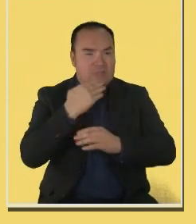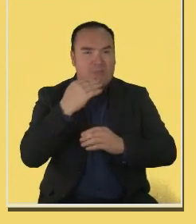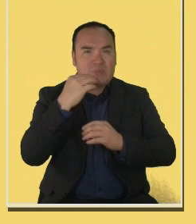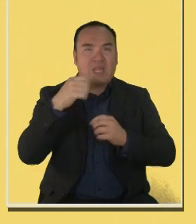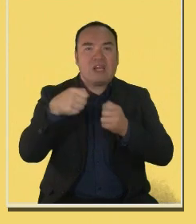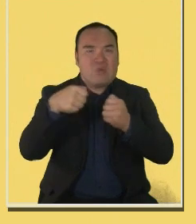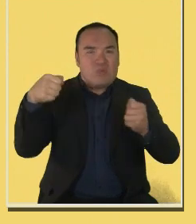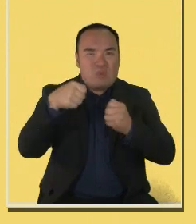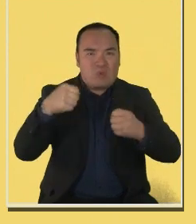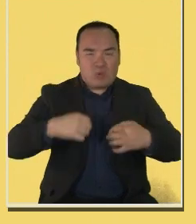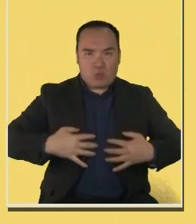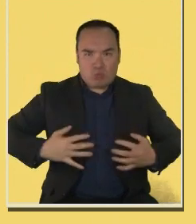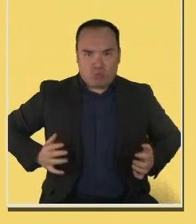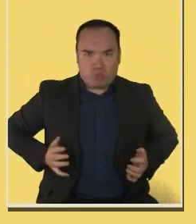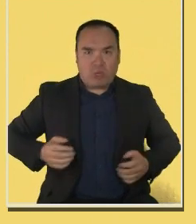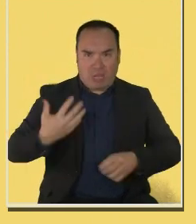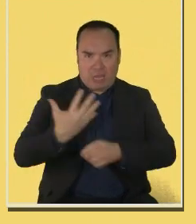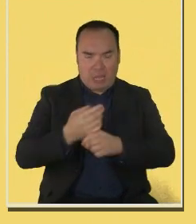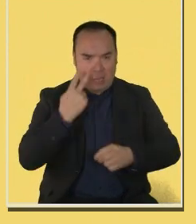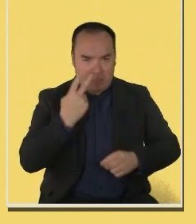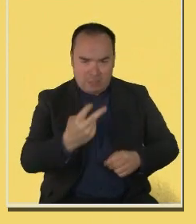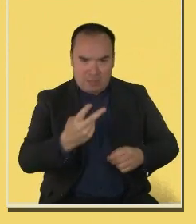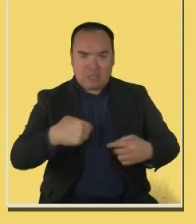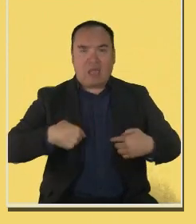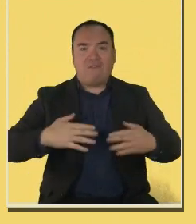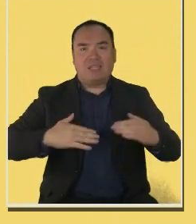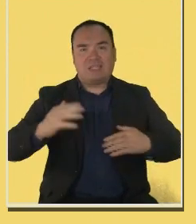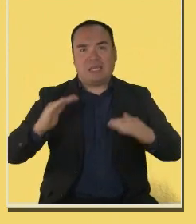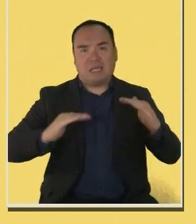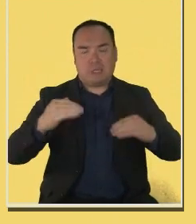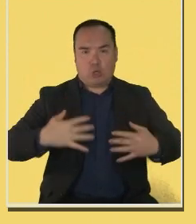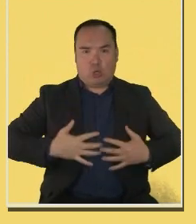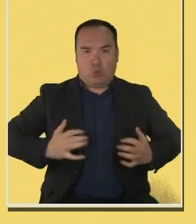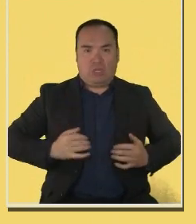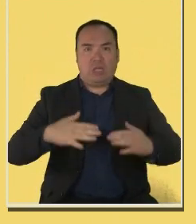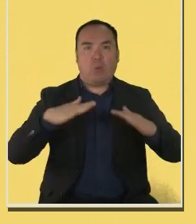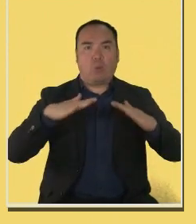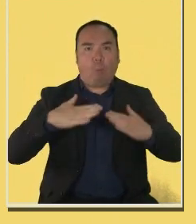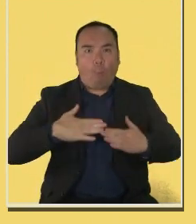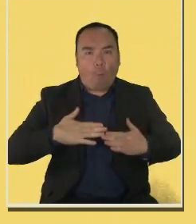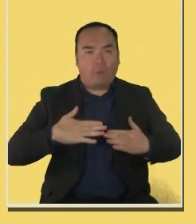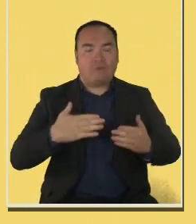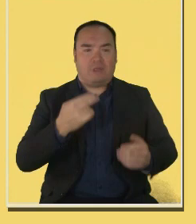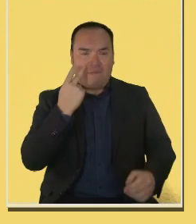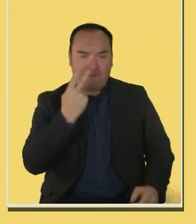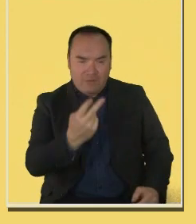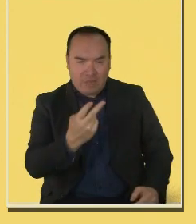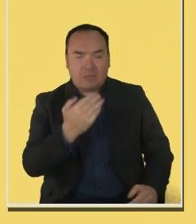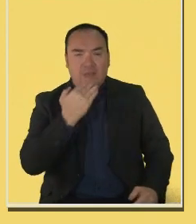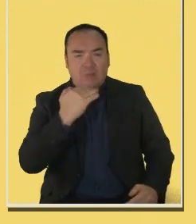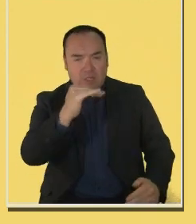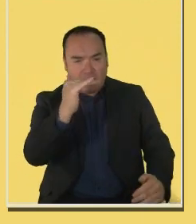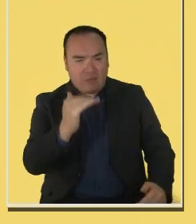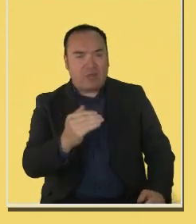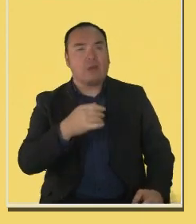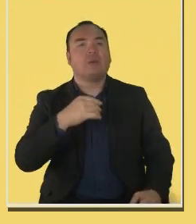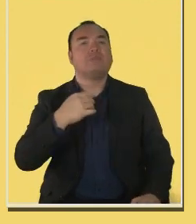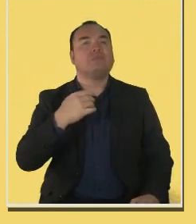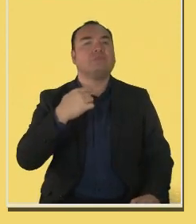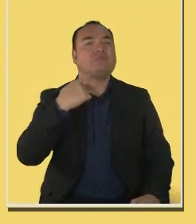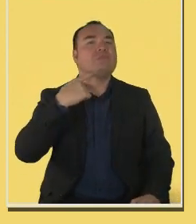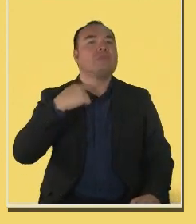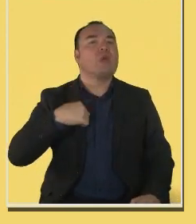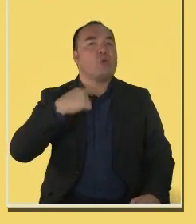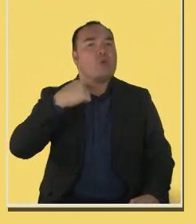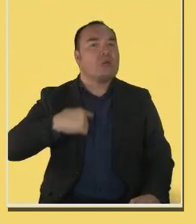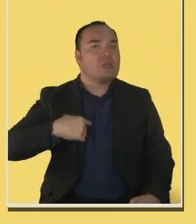están entre medio de las costillas, que es lo que hace que las costillas se hundan, ver cómo está la zona inferior del cuello o superior del